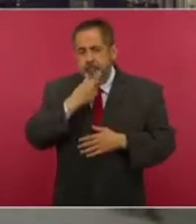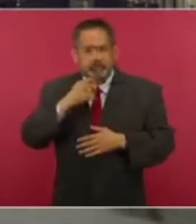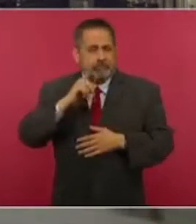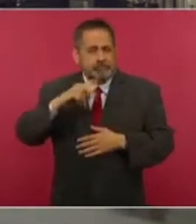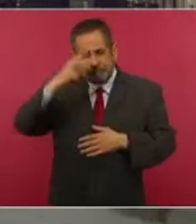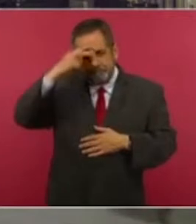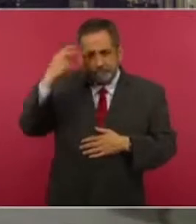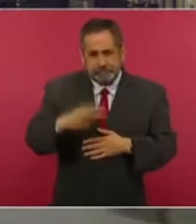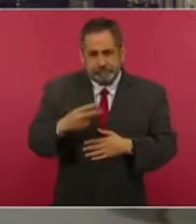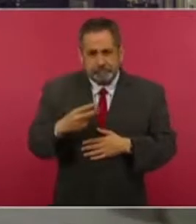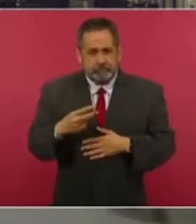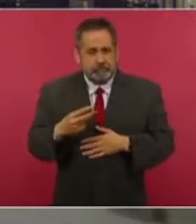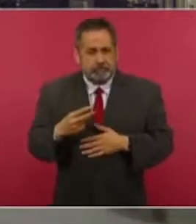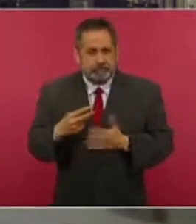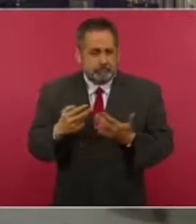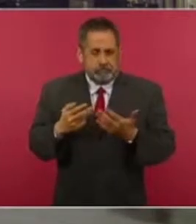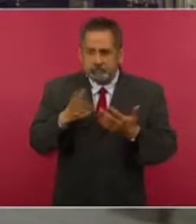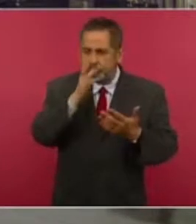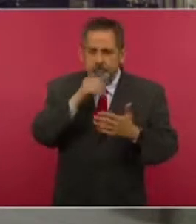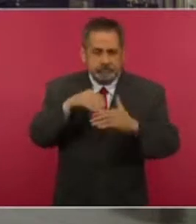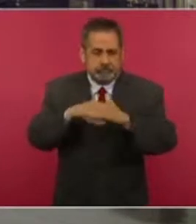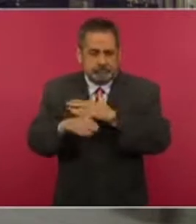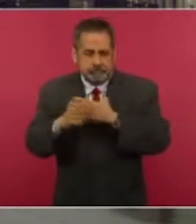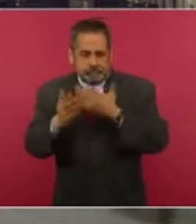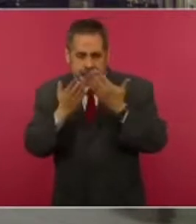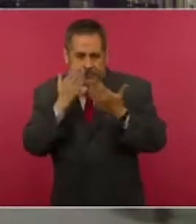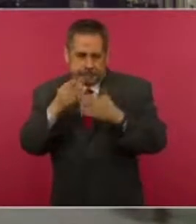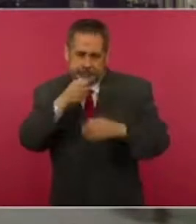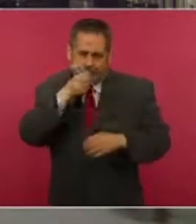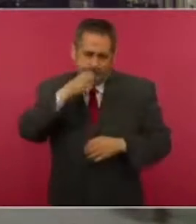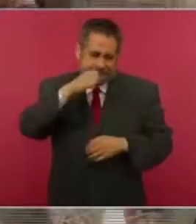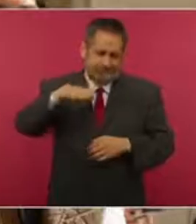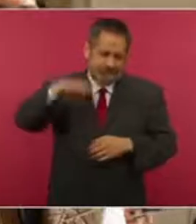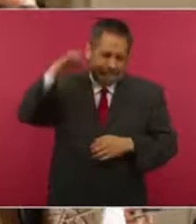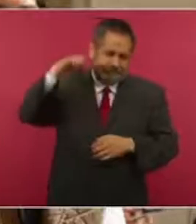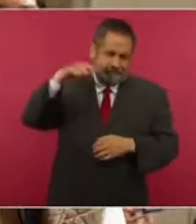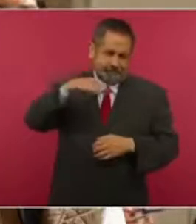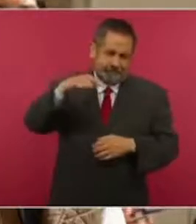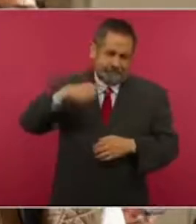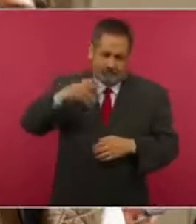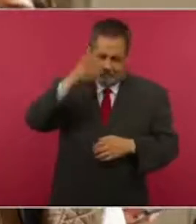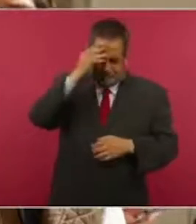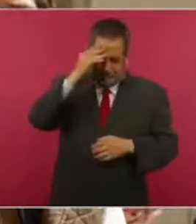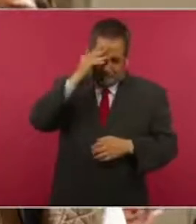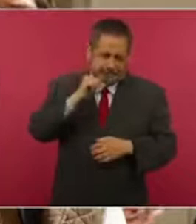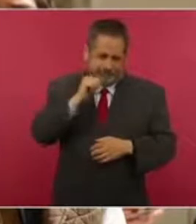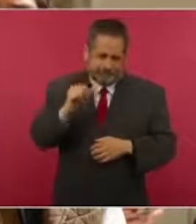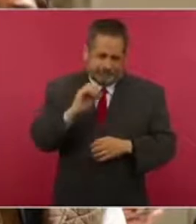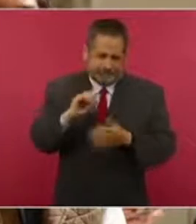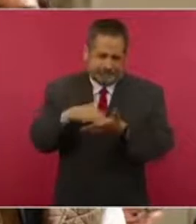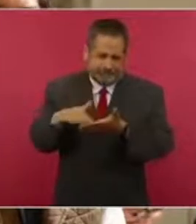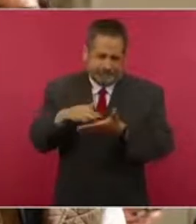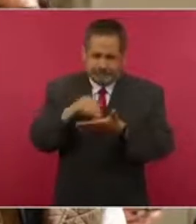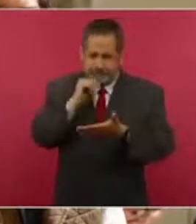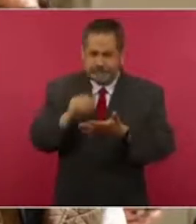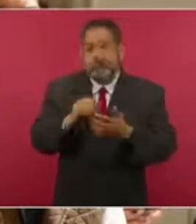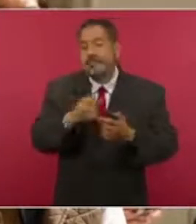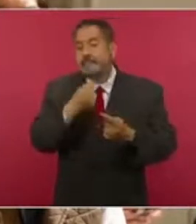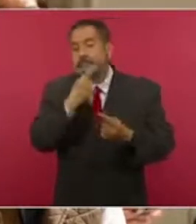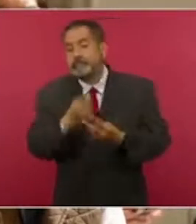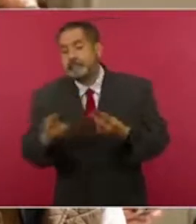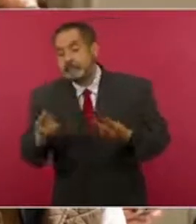tienen edad escolar, sino que ya son adultos que no aprendieron, y además de los niños que no van a la